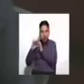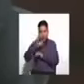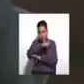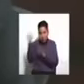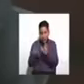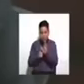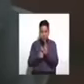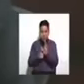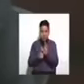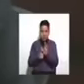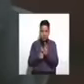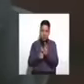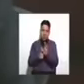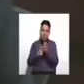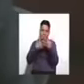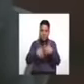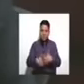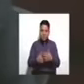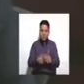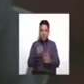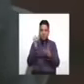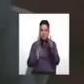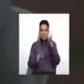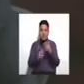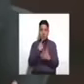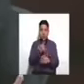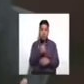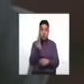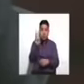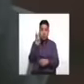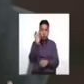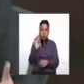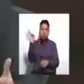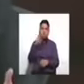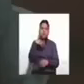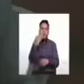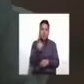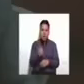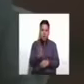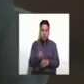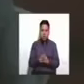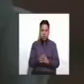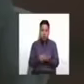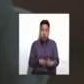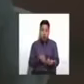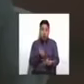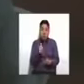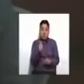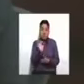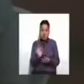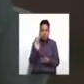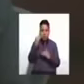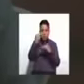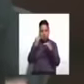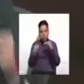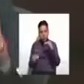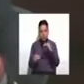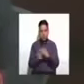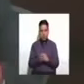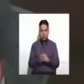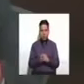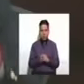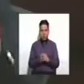instalada. Y dijo que eran del 18%, después dijeron que era del 14%, ya vamos en el 10%. Yo quiero saber